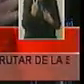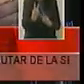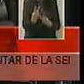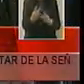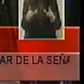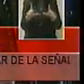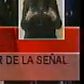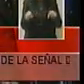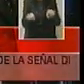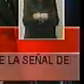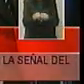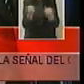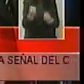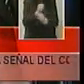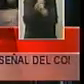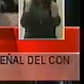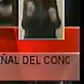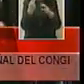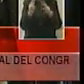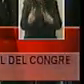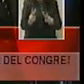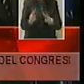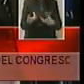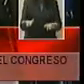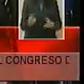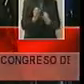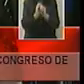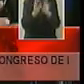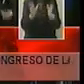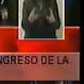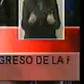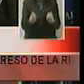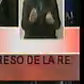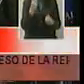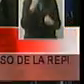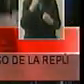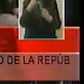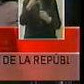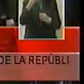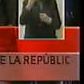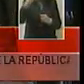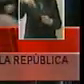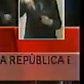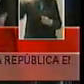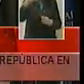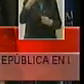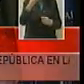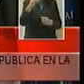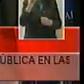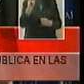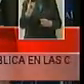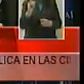en un canal de cable en la mañana, hemos podido ver claramente cómo este señor Condori quiere escudarse, quiere